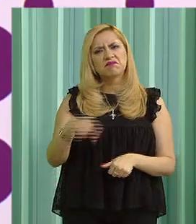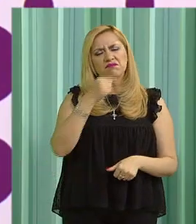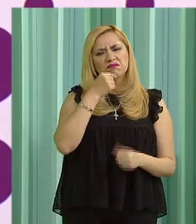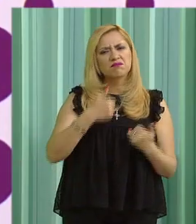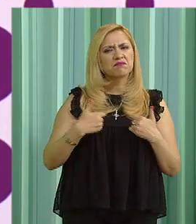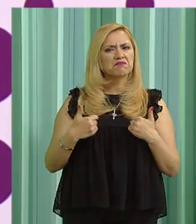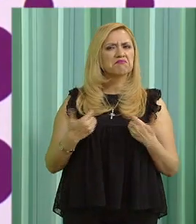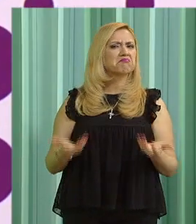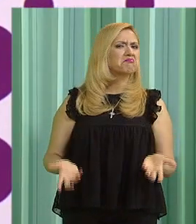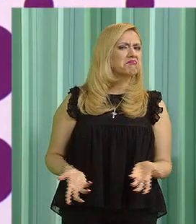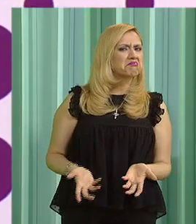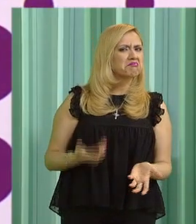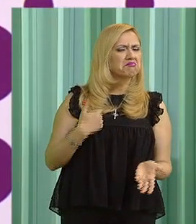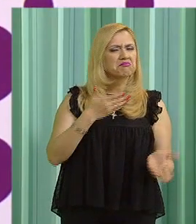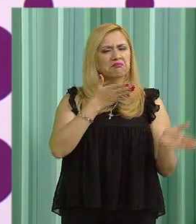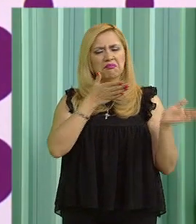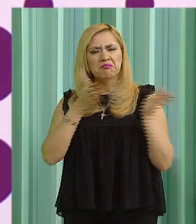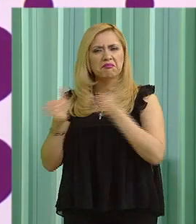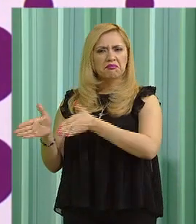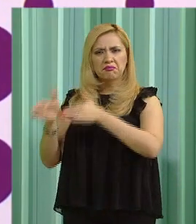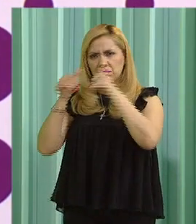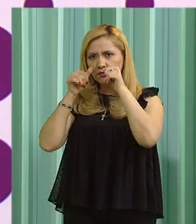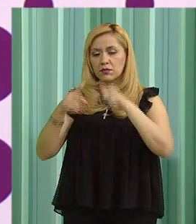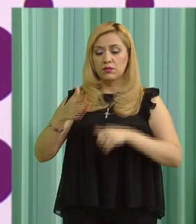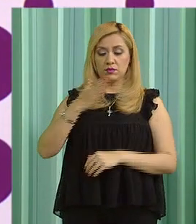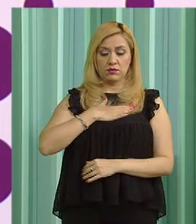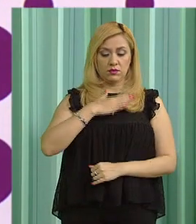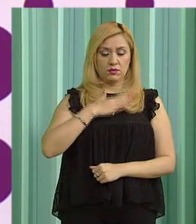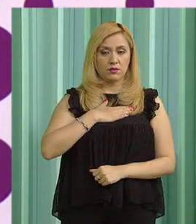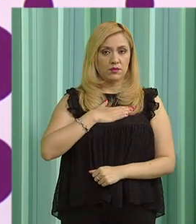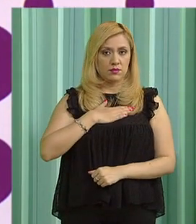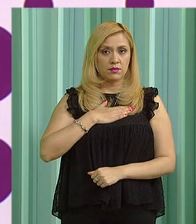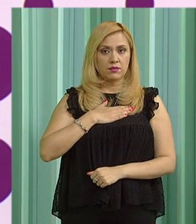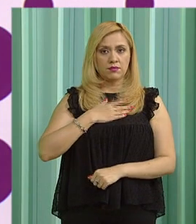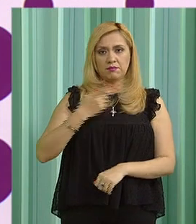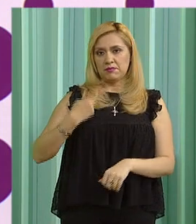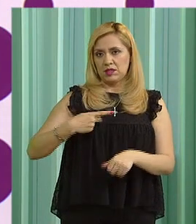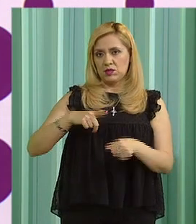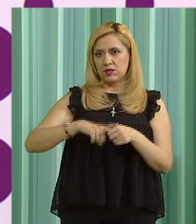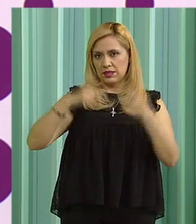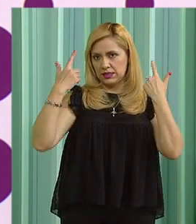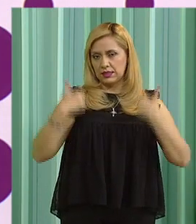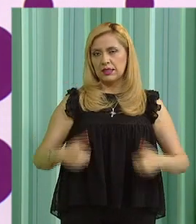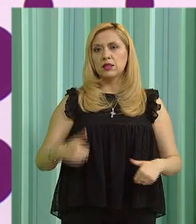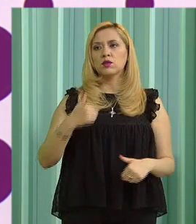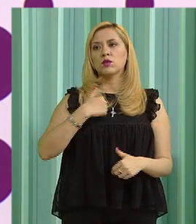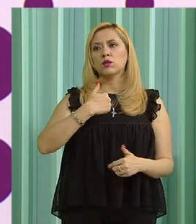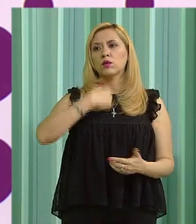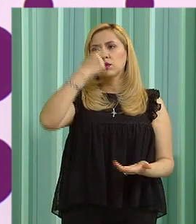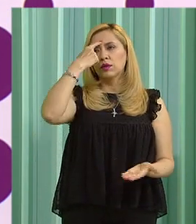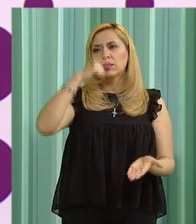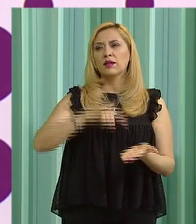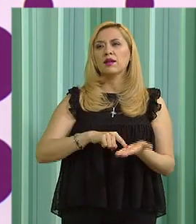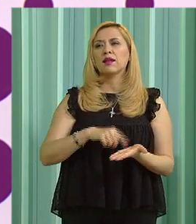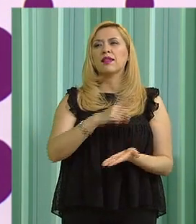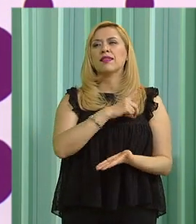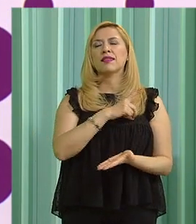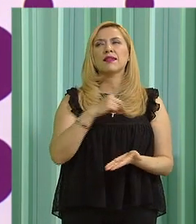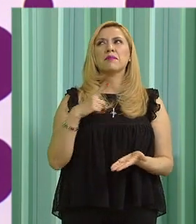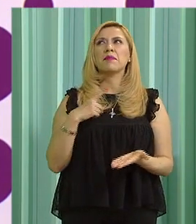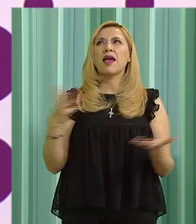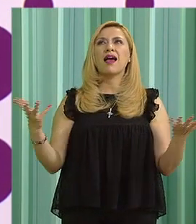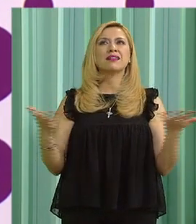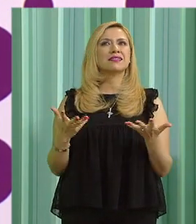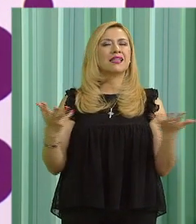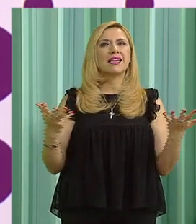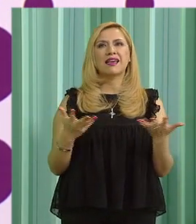población? Yo de manera personal creo que se tiene que hacer mucho